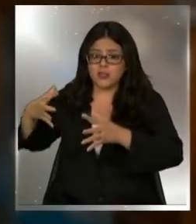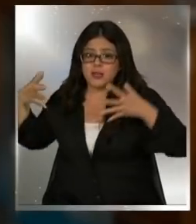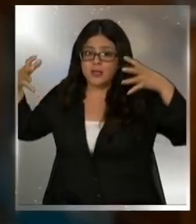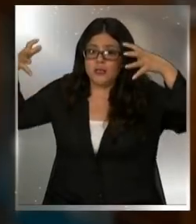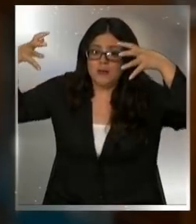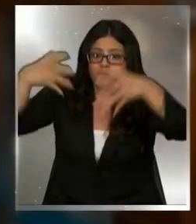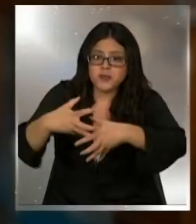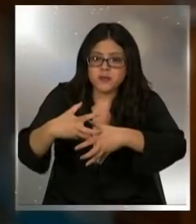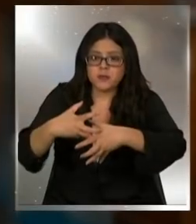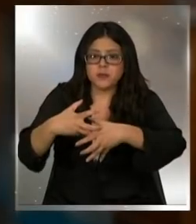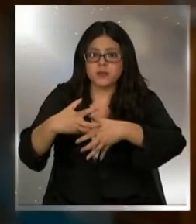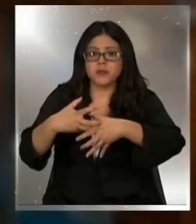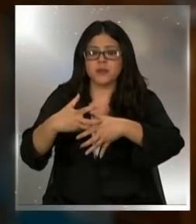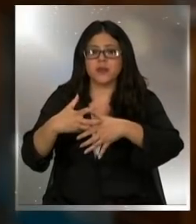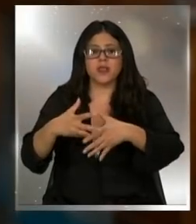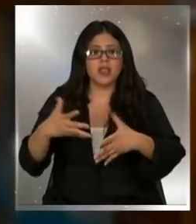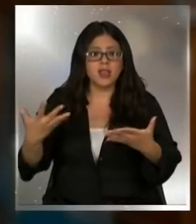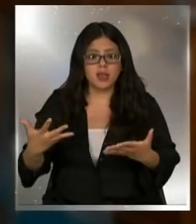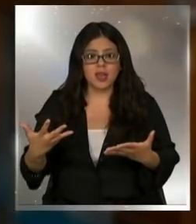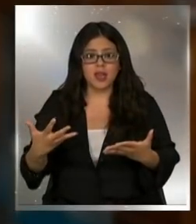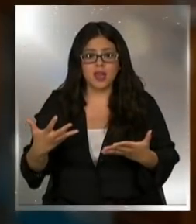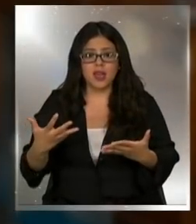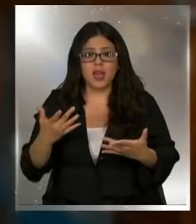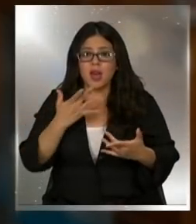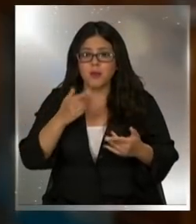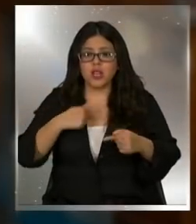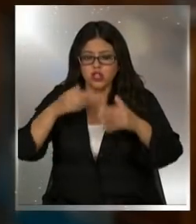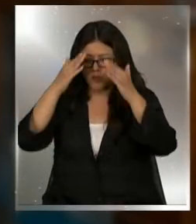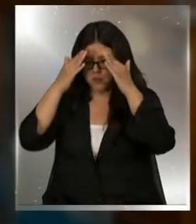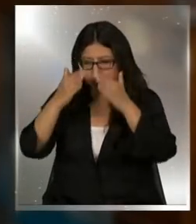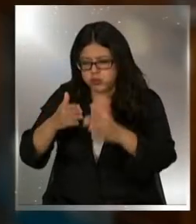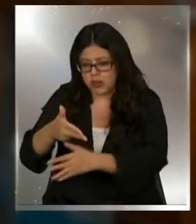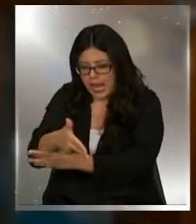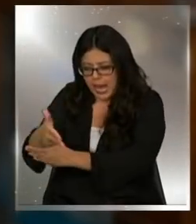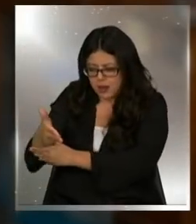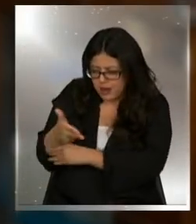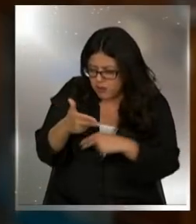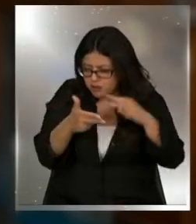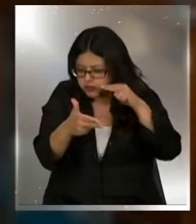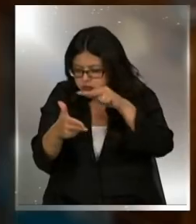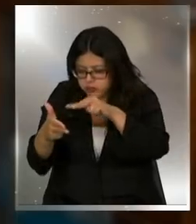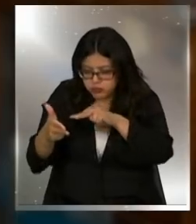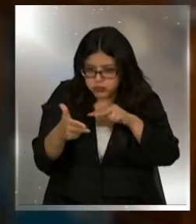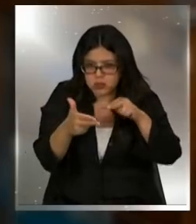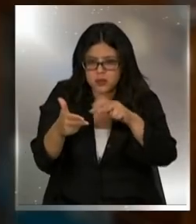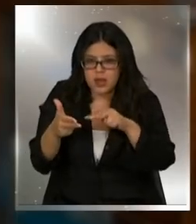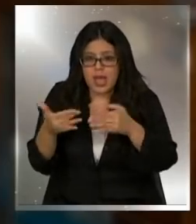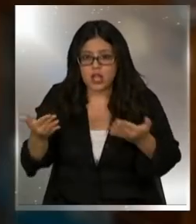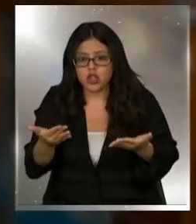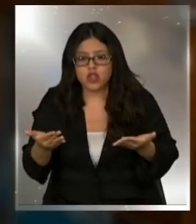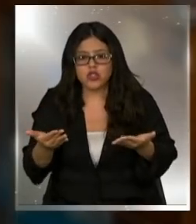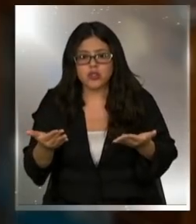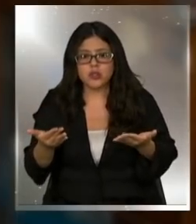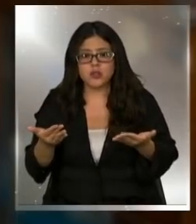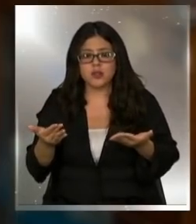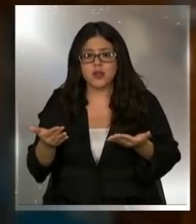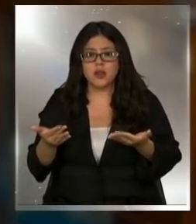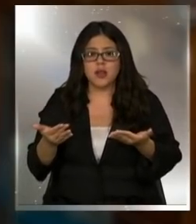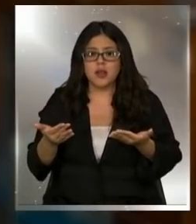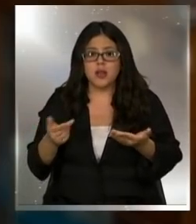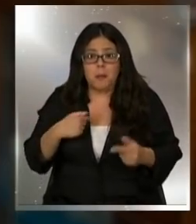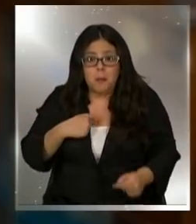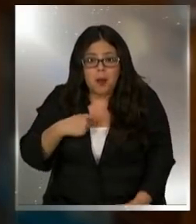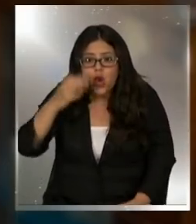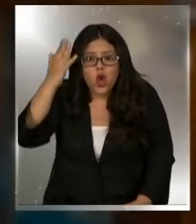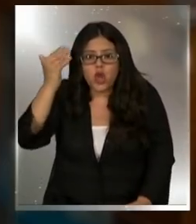brazo de él. Porque yo no perdí el foco del arma de él. Entonces, yo no